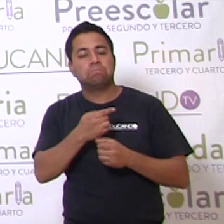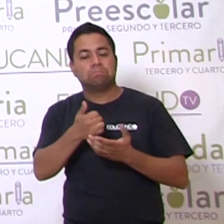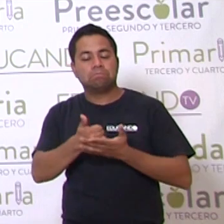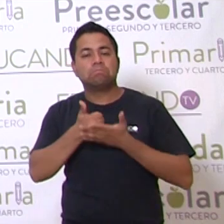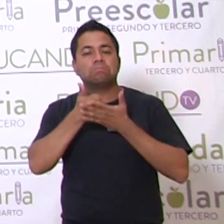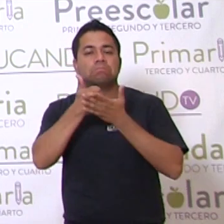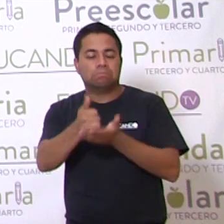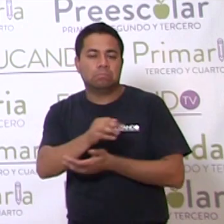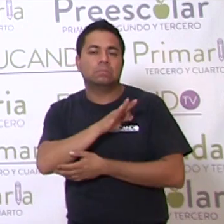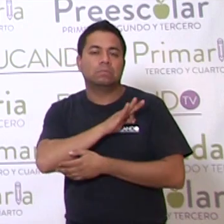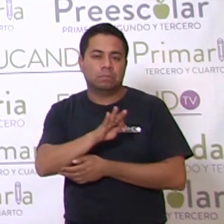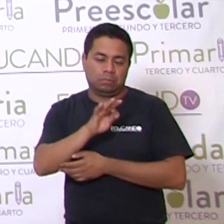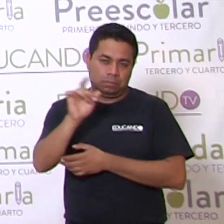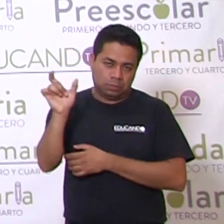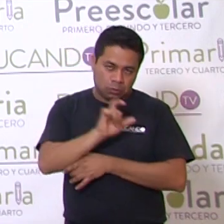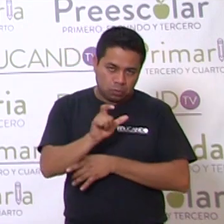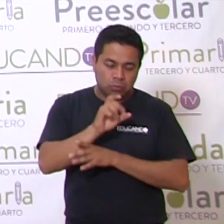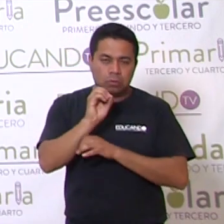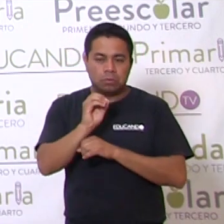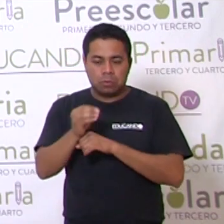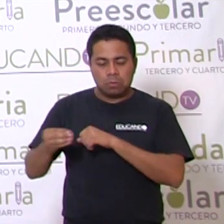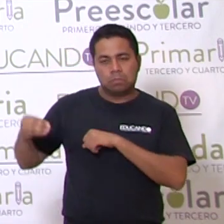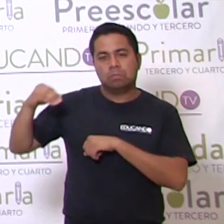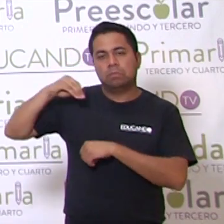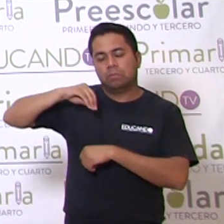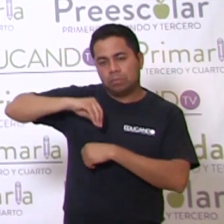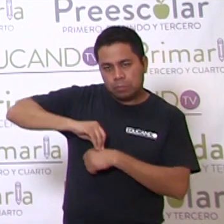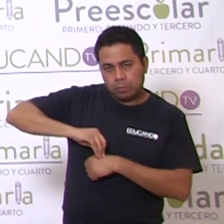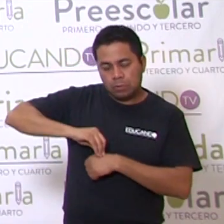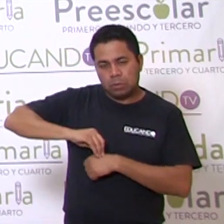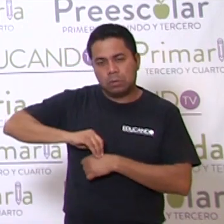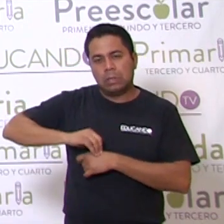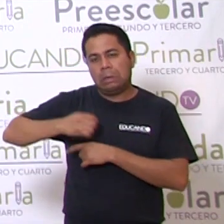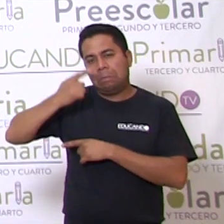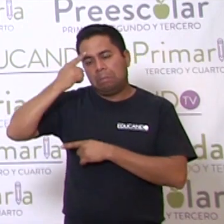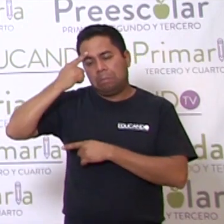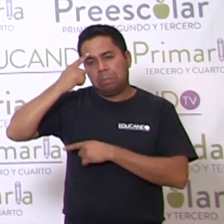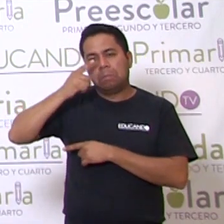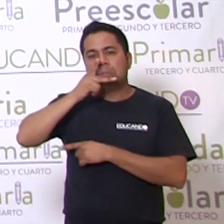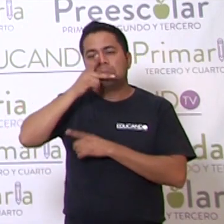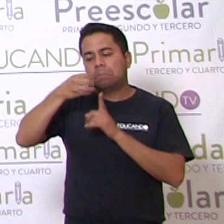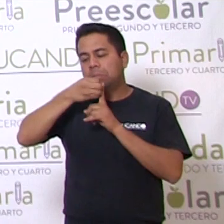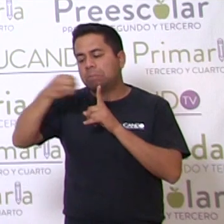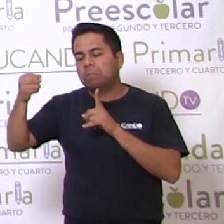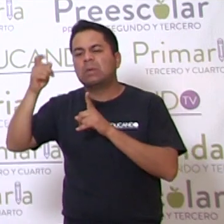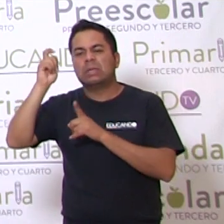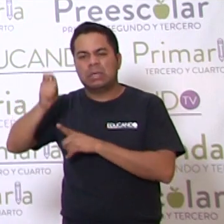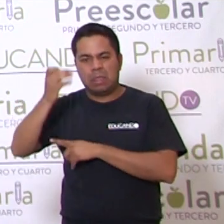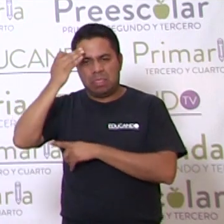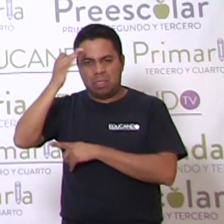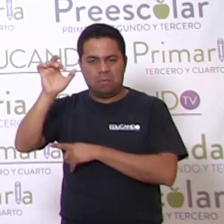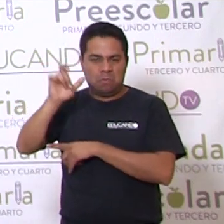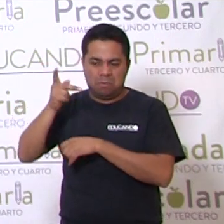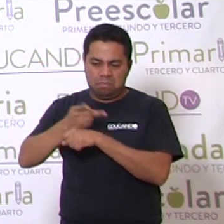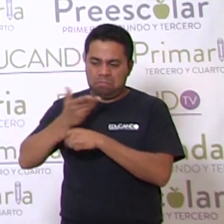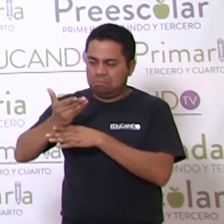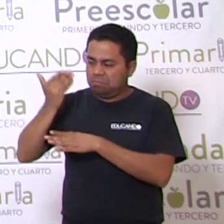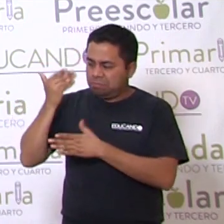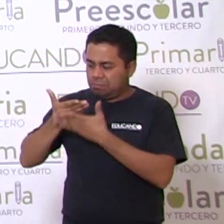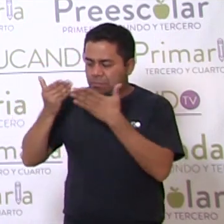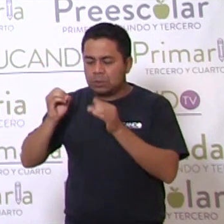en qué modo y en qué tiempo estamos hablando o describiendo nuestra oración. ¿Correcto? De